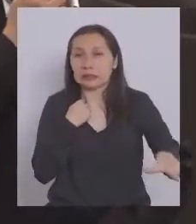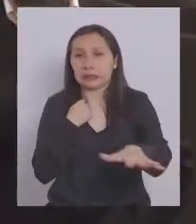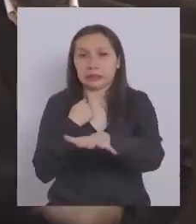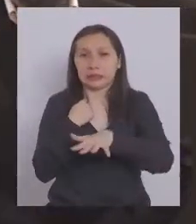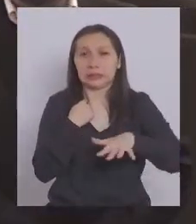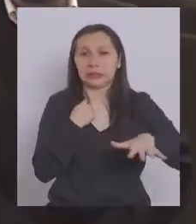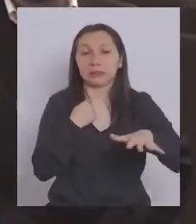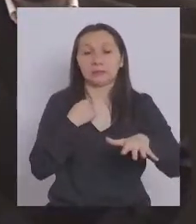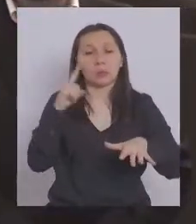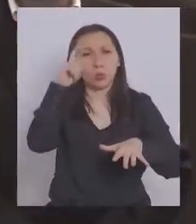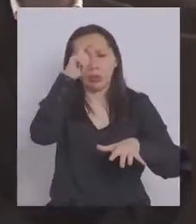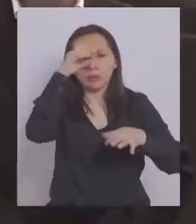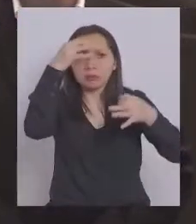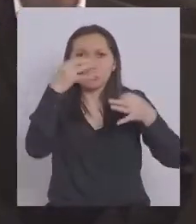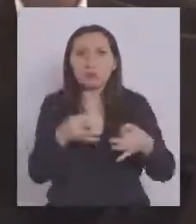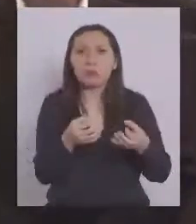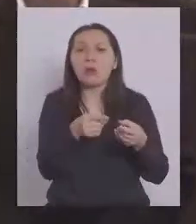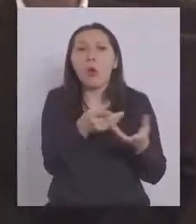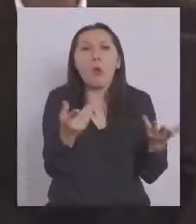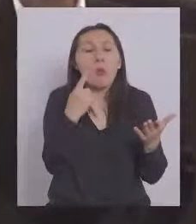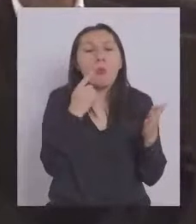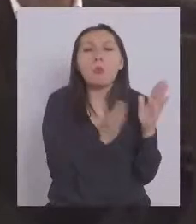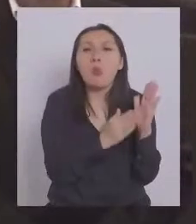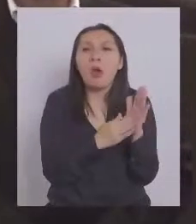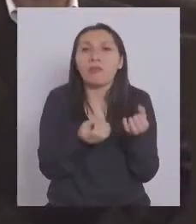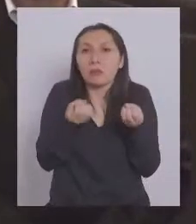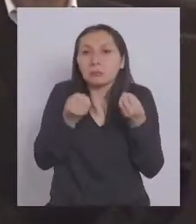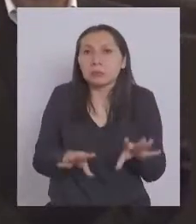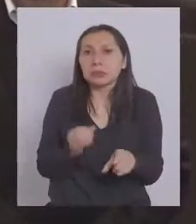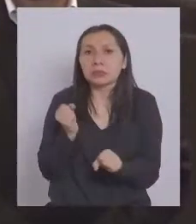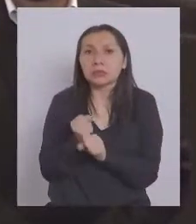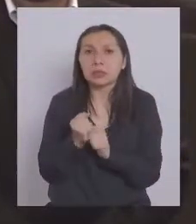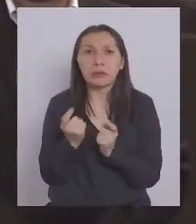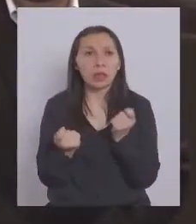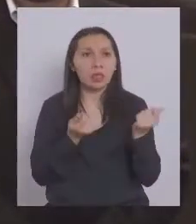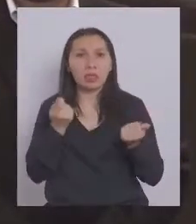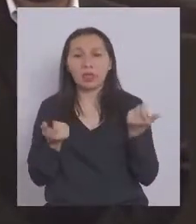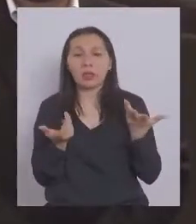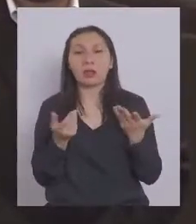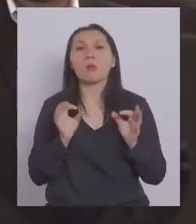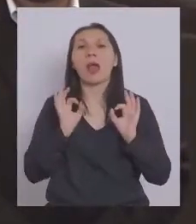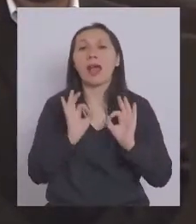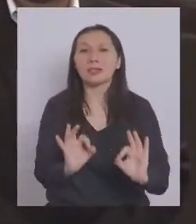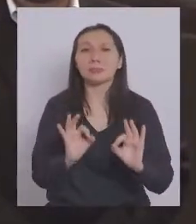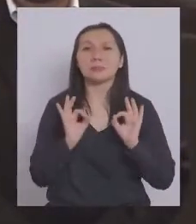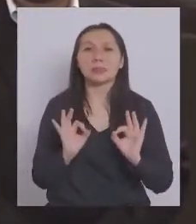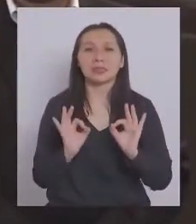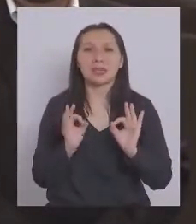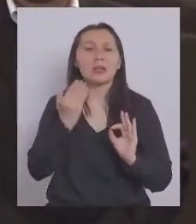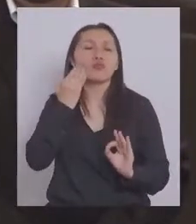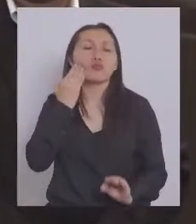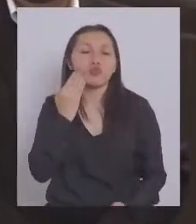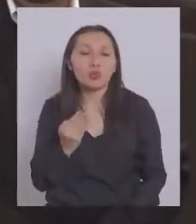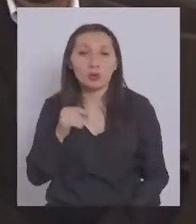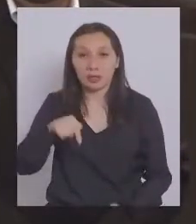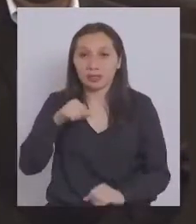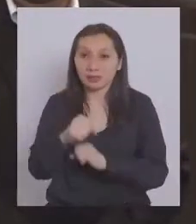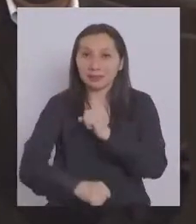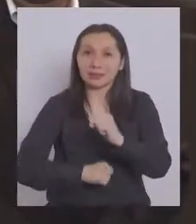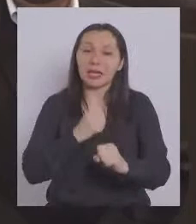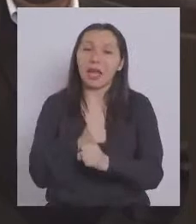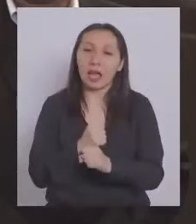muy difícil acreditar la pérdida de ingresos. Y por eso se definió este bono especial. Este año vuelve a